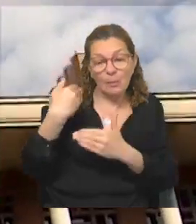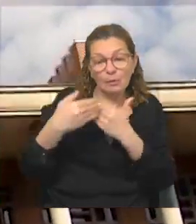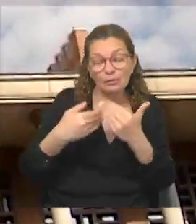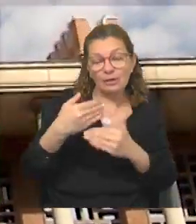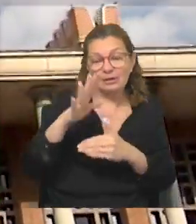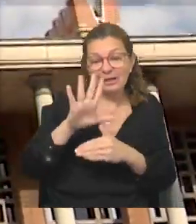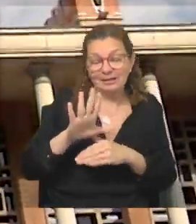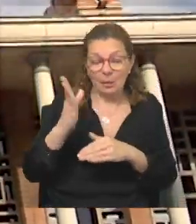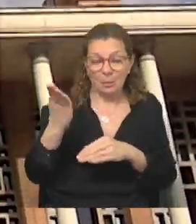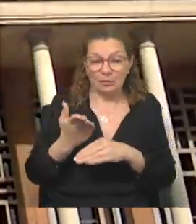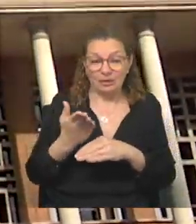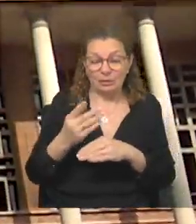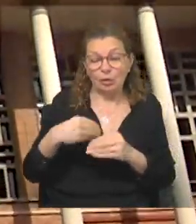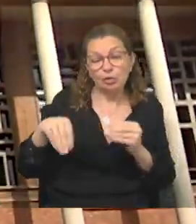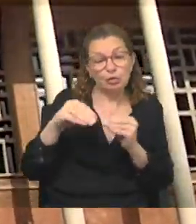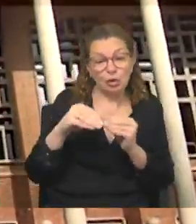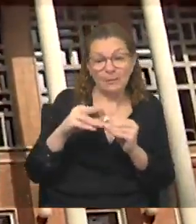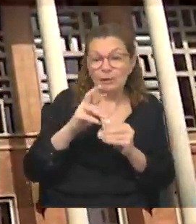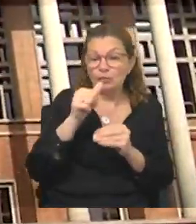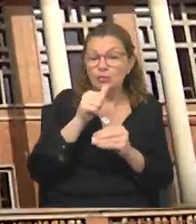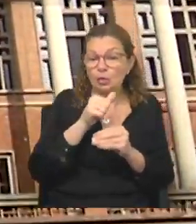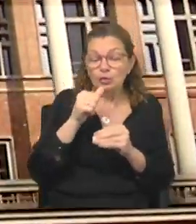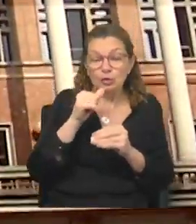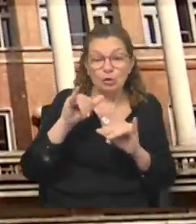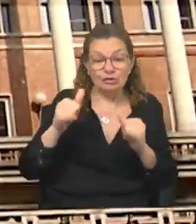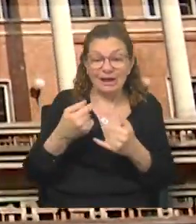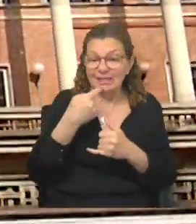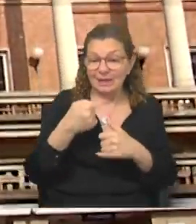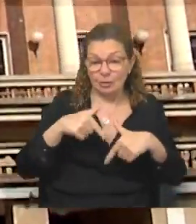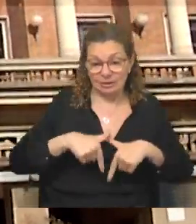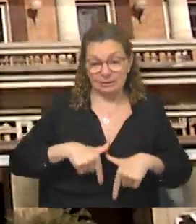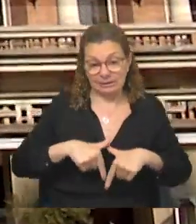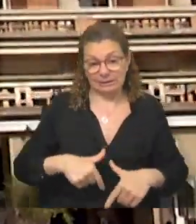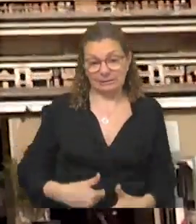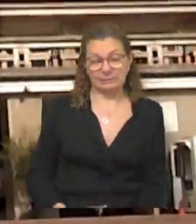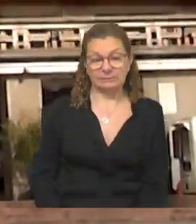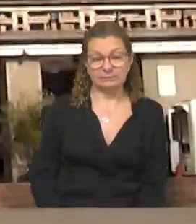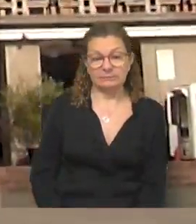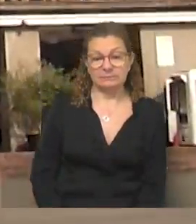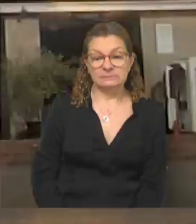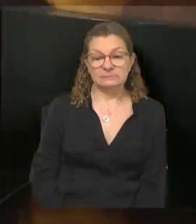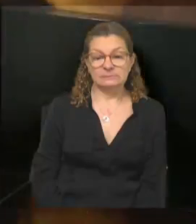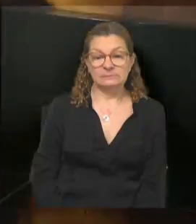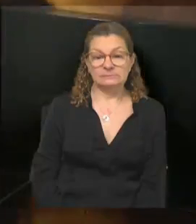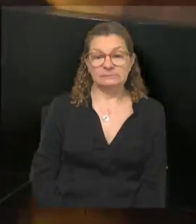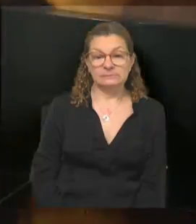un 5% el resto fue resuelto a aseguró la intendencia y este